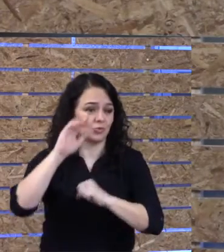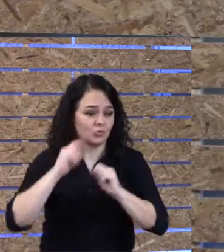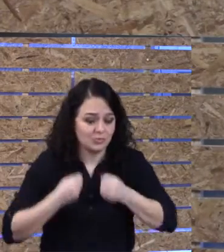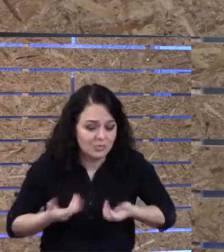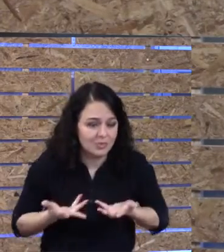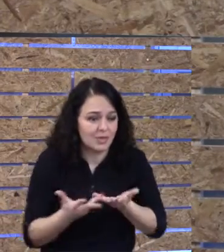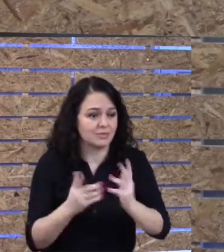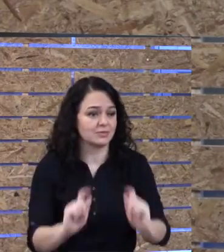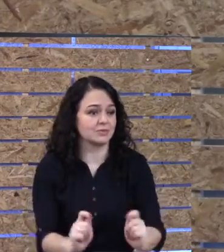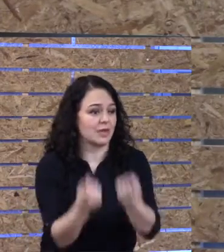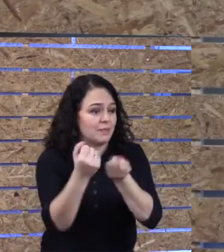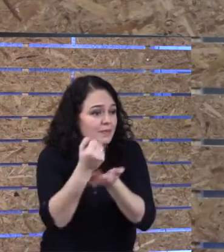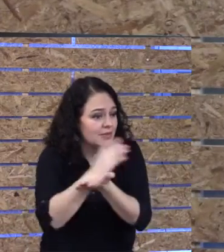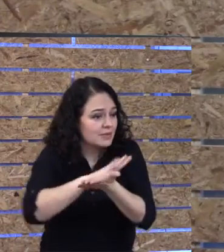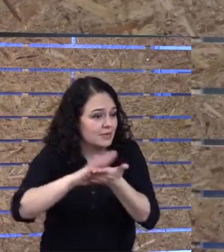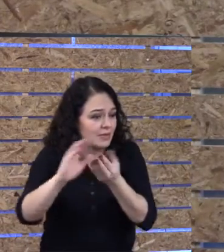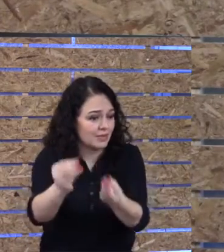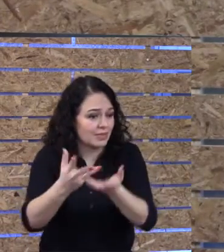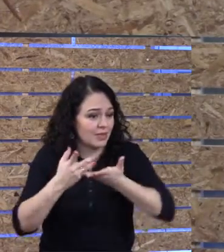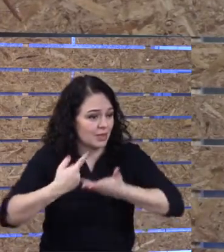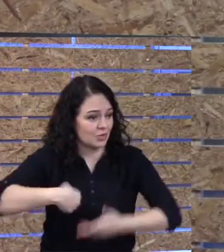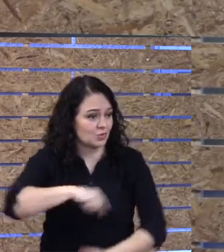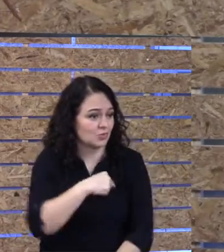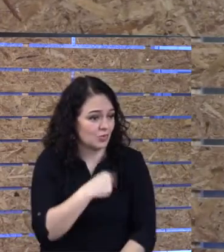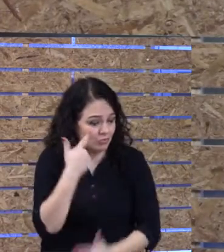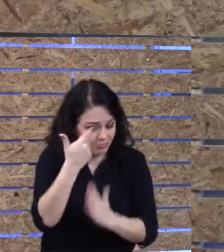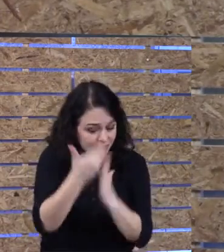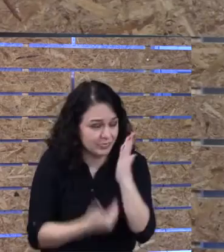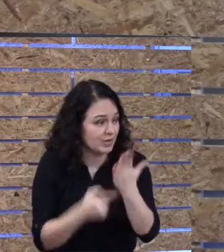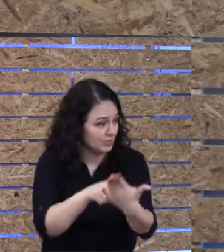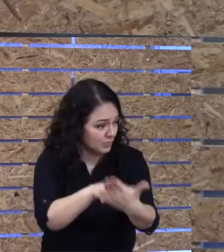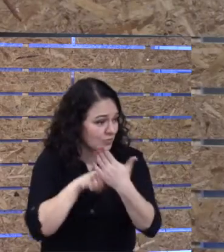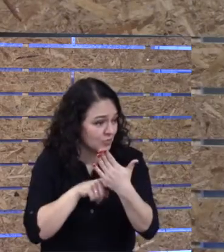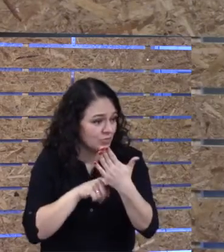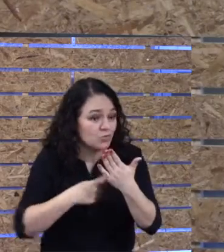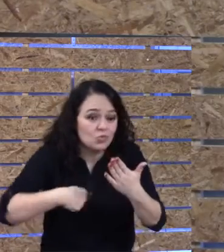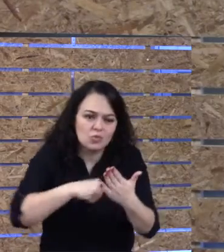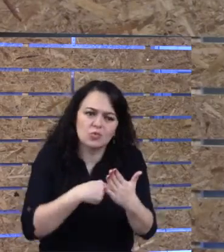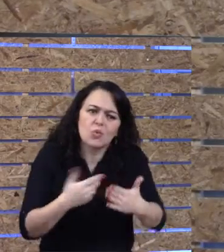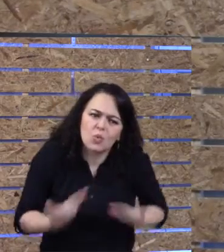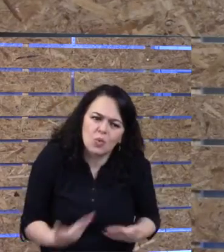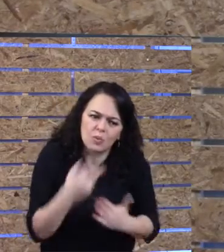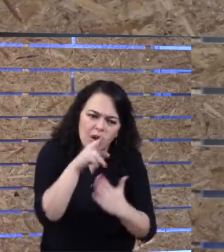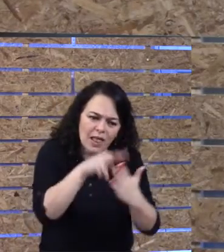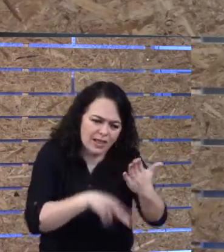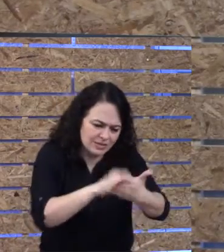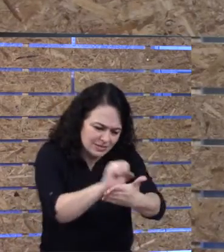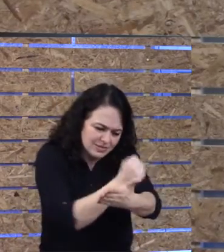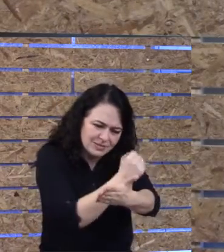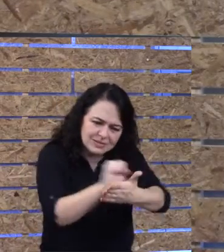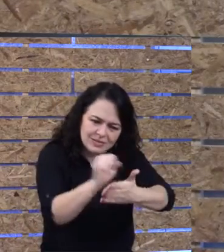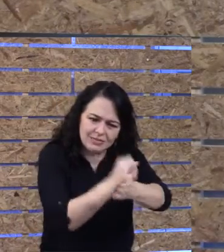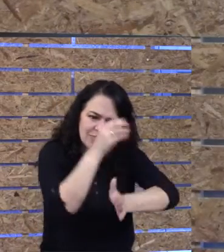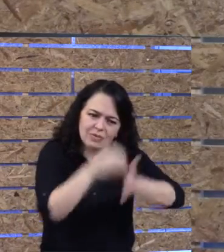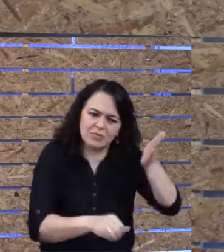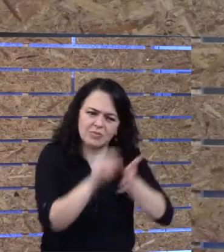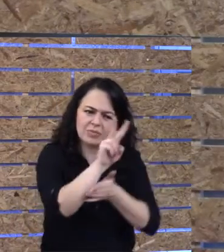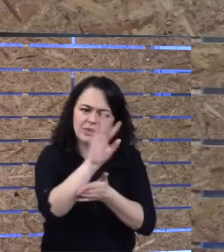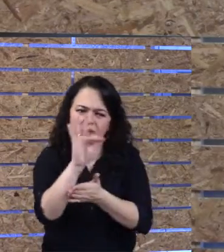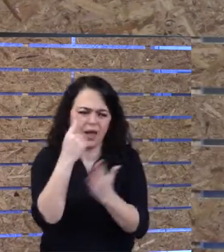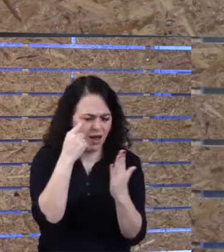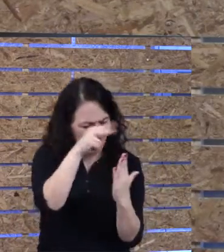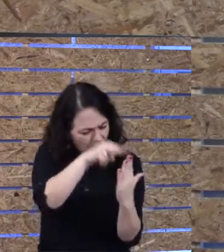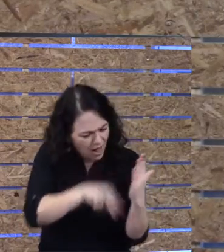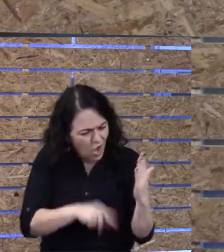salvación y en la santificación. Bueno, ¿cómo deberíamos entonces leer este precioso y conocido salmo de